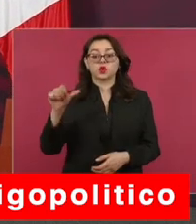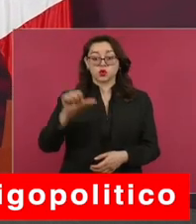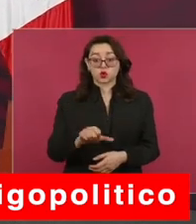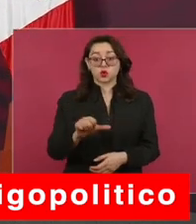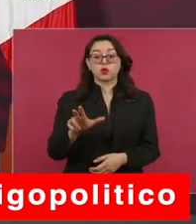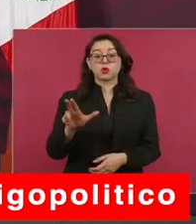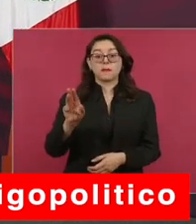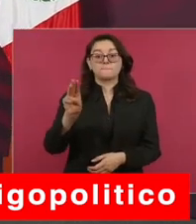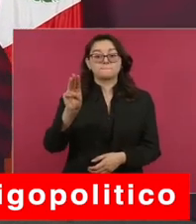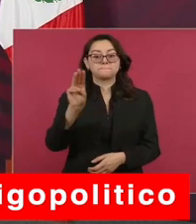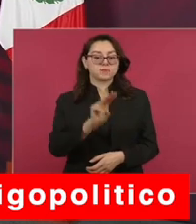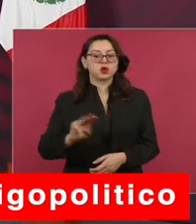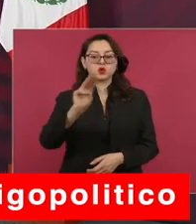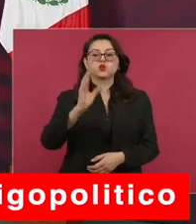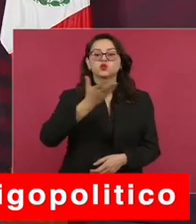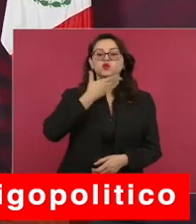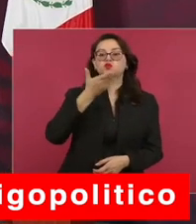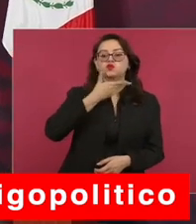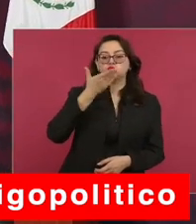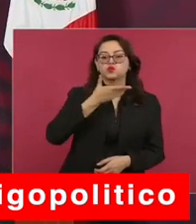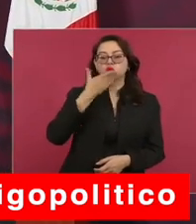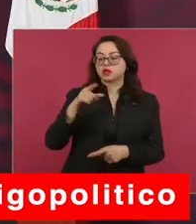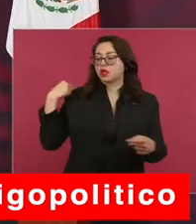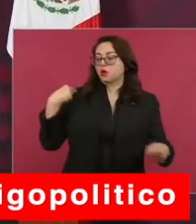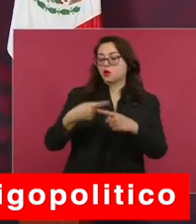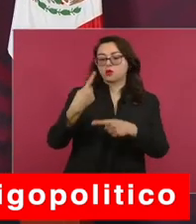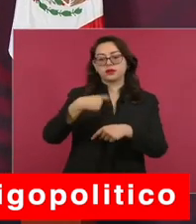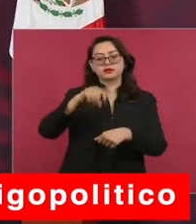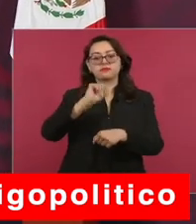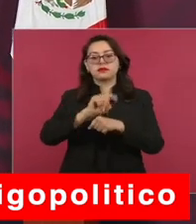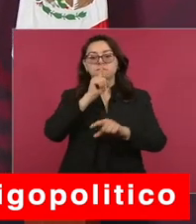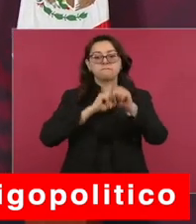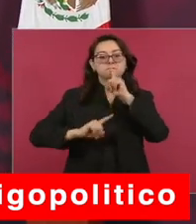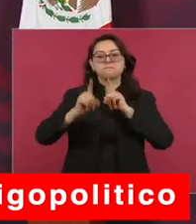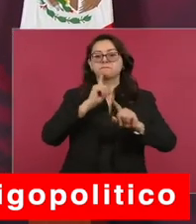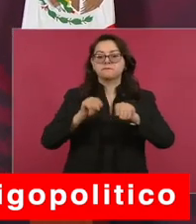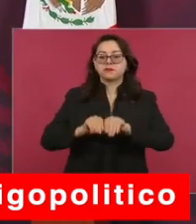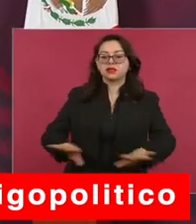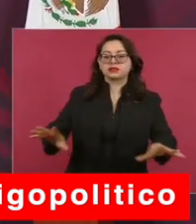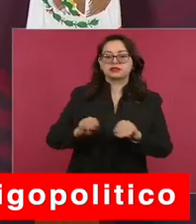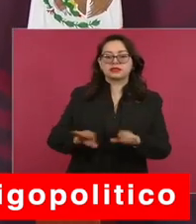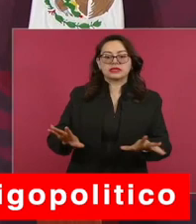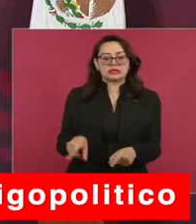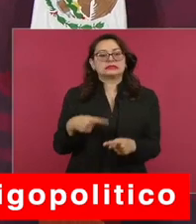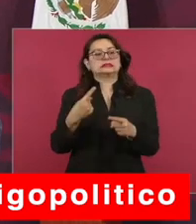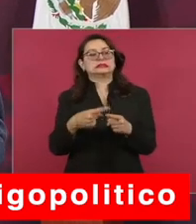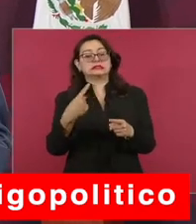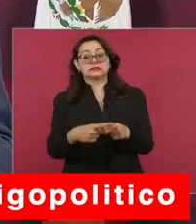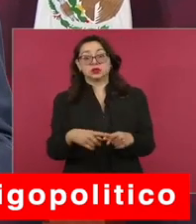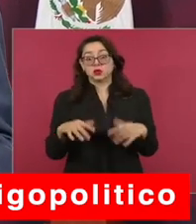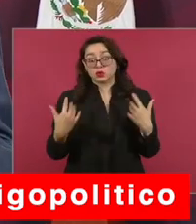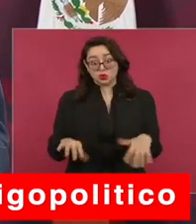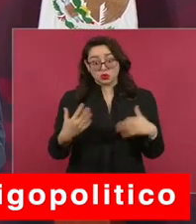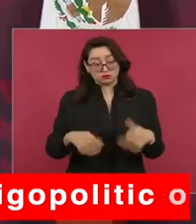Acapulco, afectado por el huracán Otis. El mandatario asegura que las prioridades de la reconstrucción es contar con materiales y